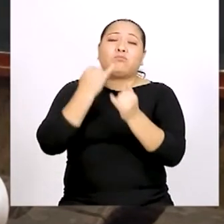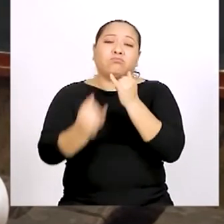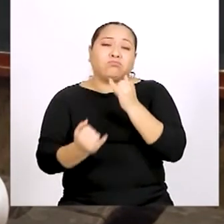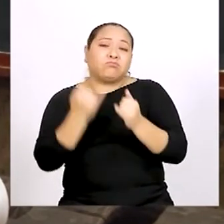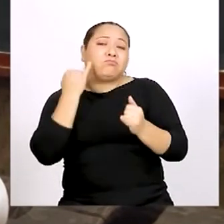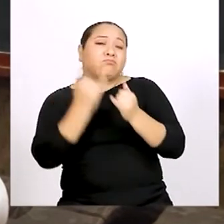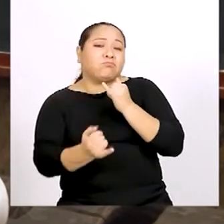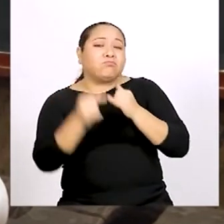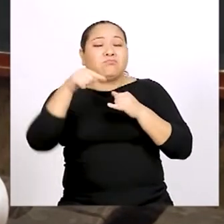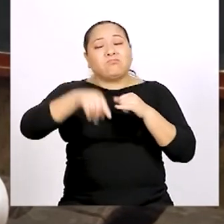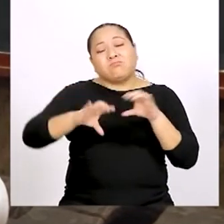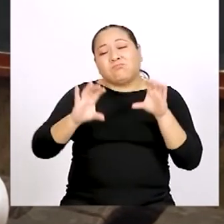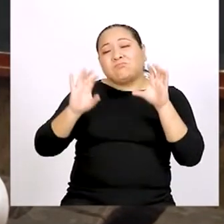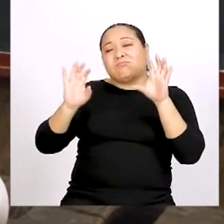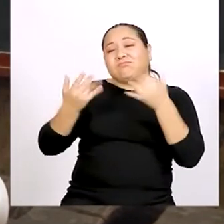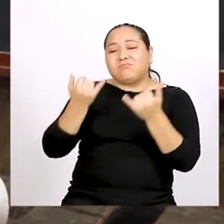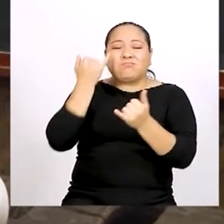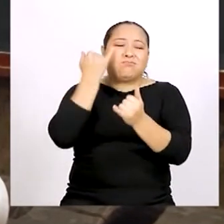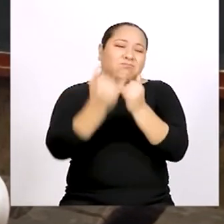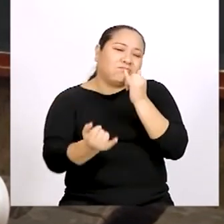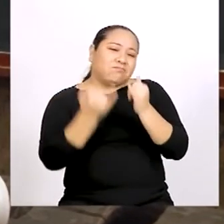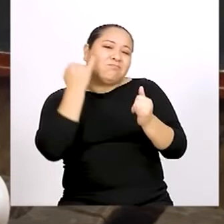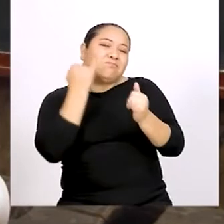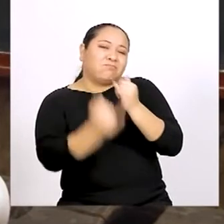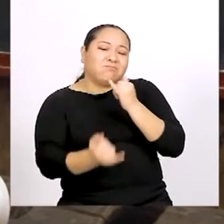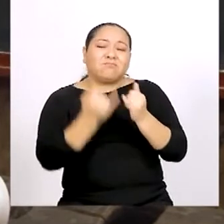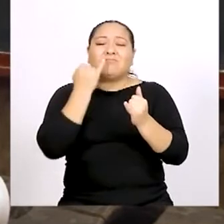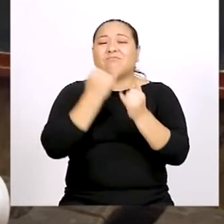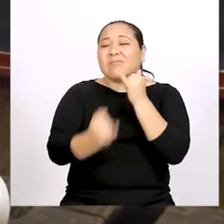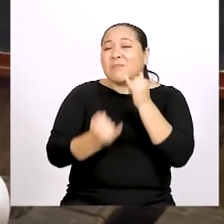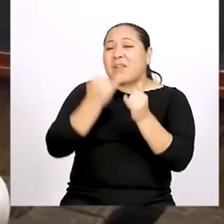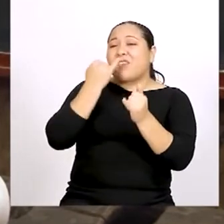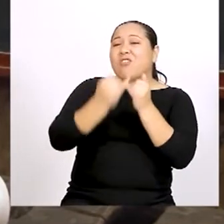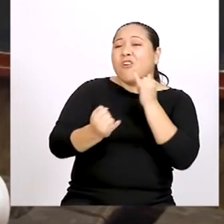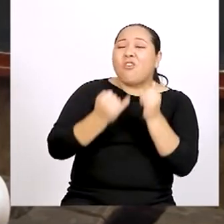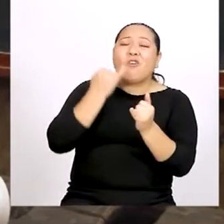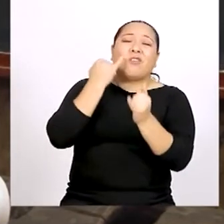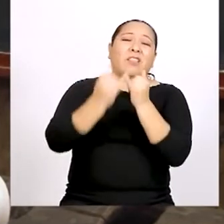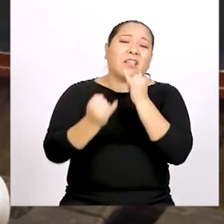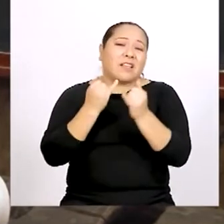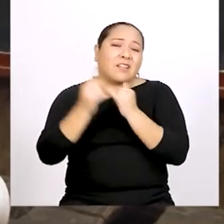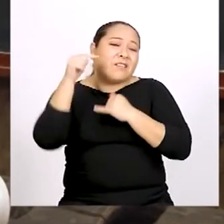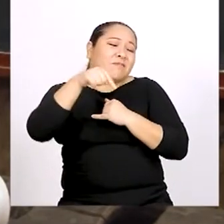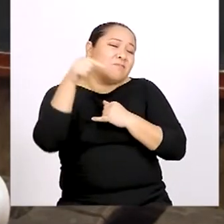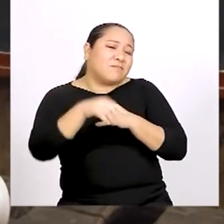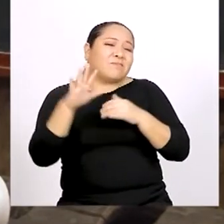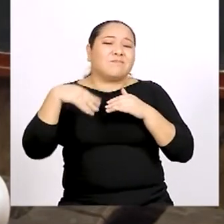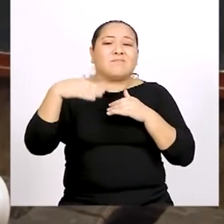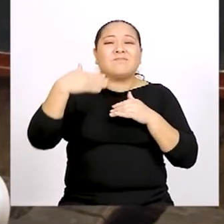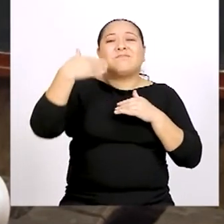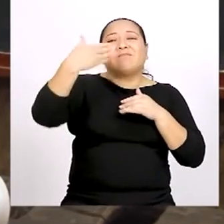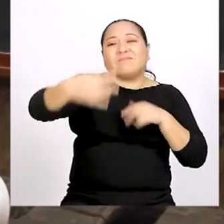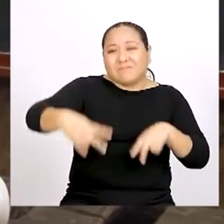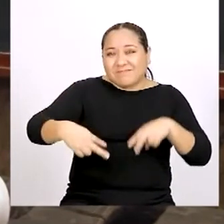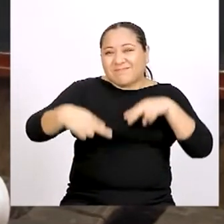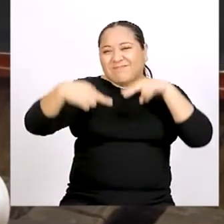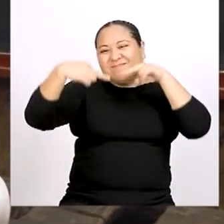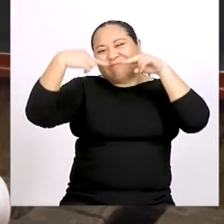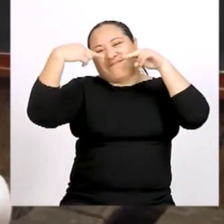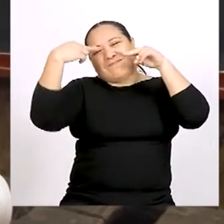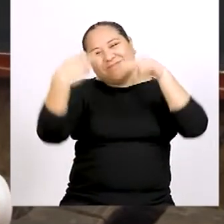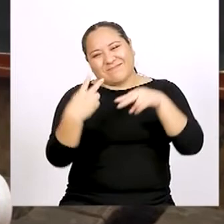Se acabó, la sesión ya se acabó. Terminó, terminó, hasta una